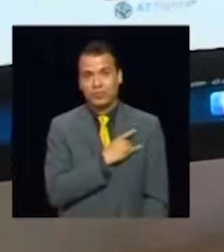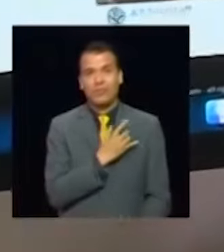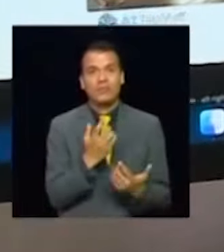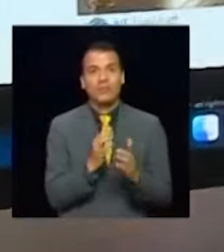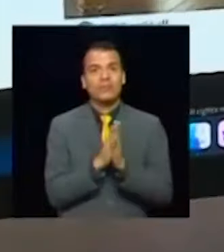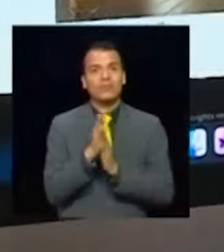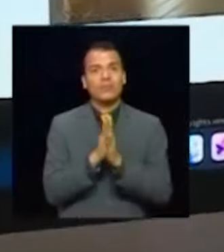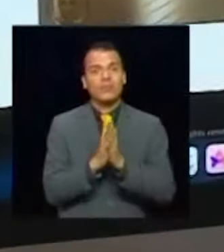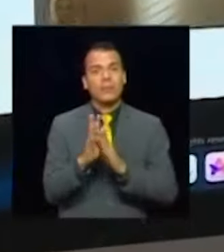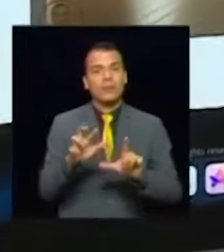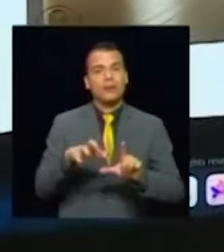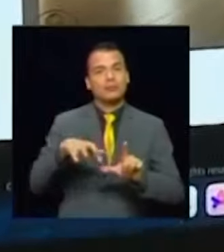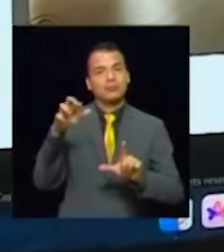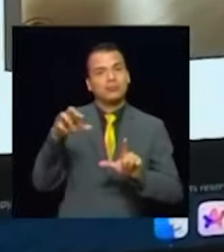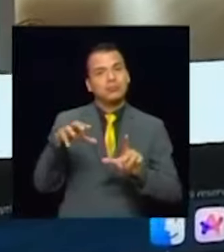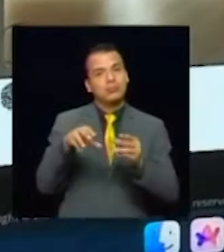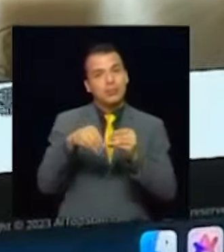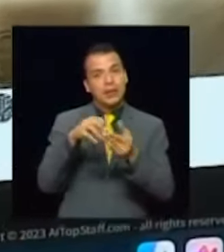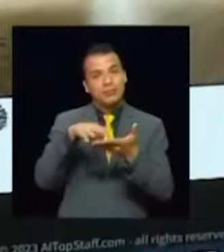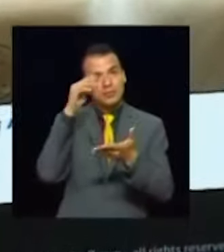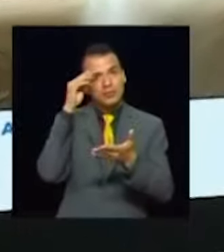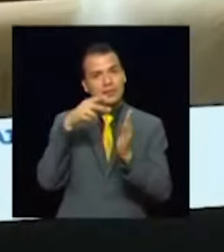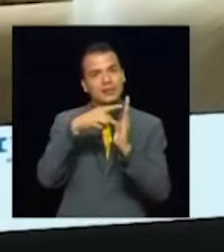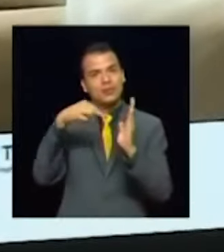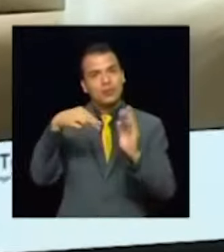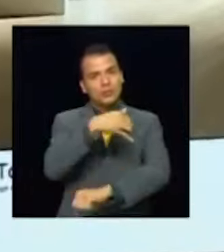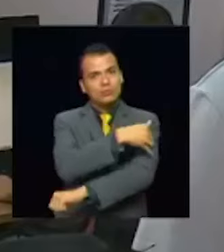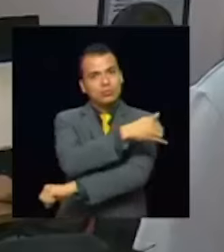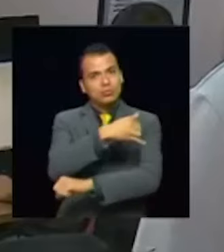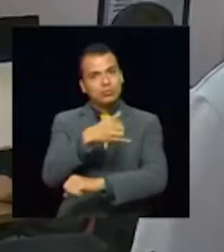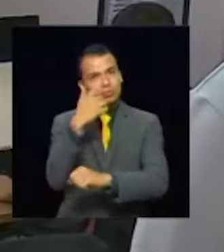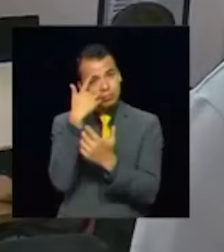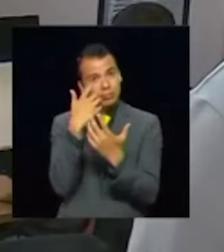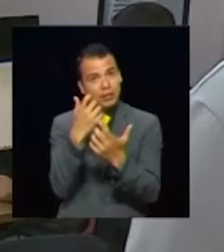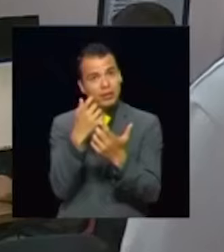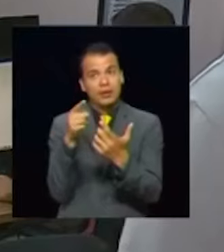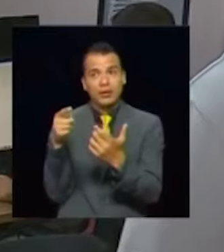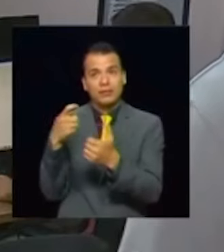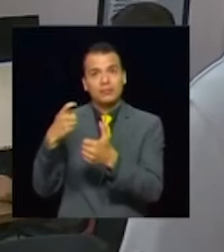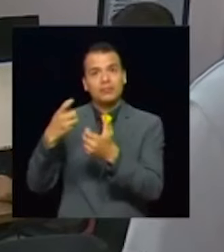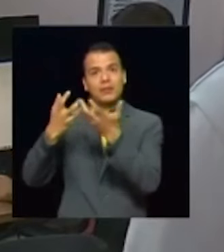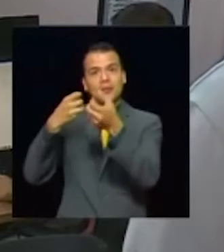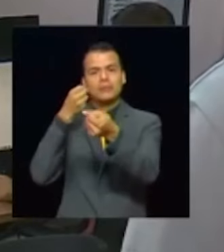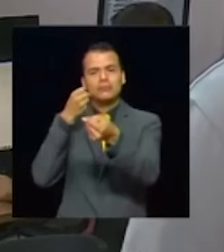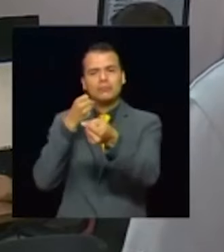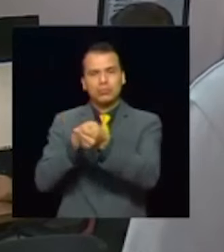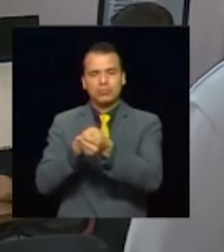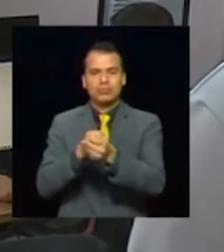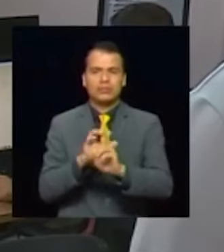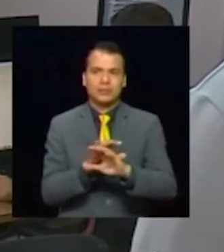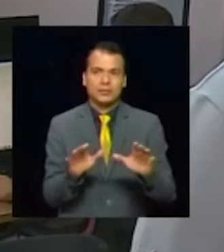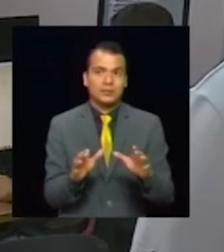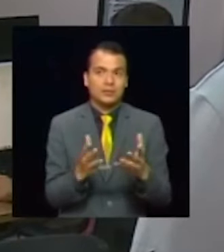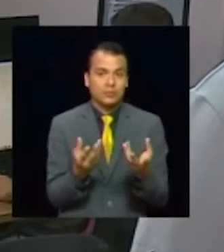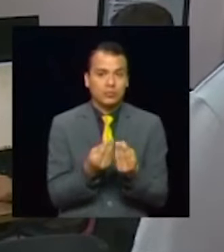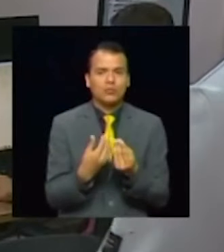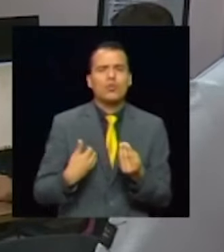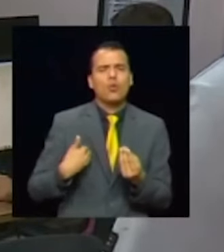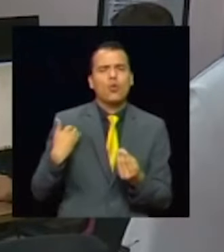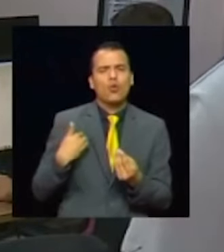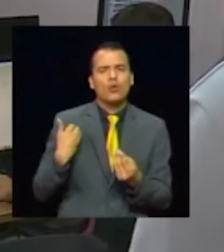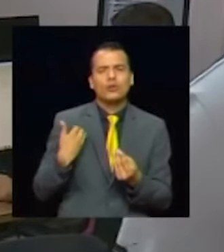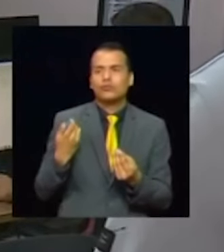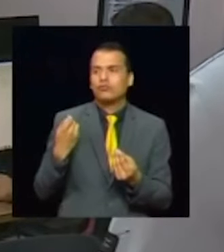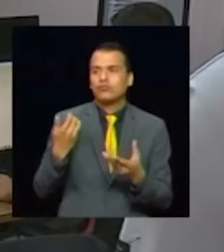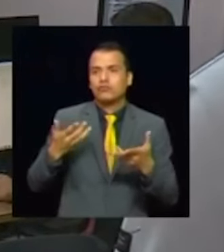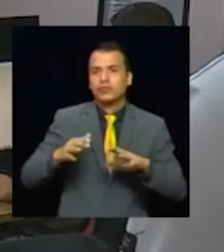por desarrollarse en el campo de la tecnología y la arquitectura. Muy bonito lo que hacen de darle oportunidad a jóvenes recién salidos de